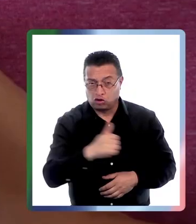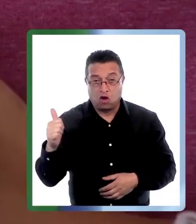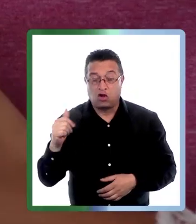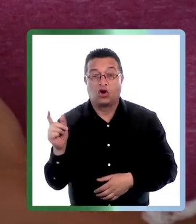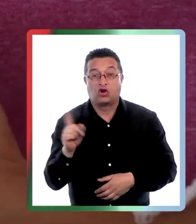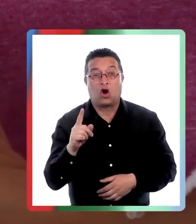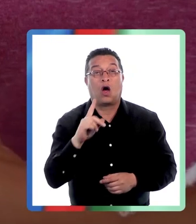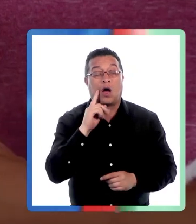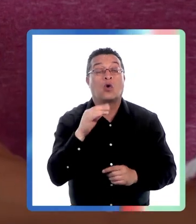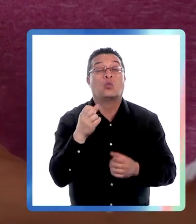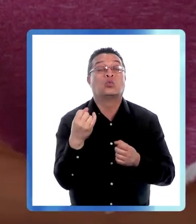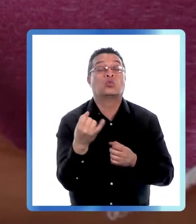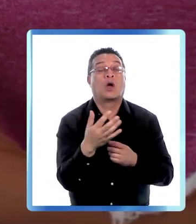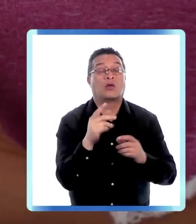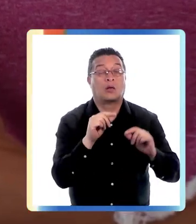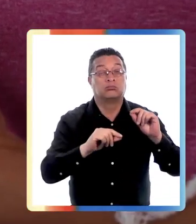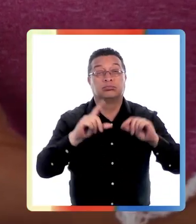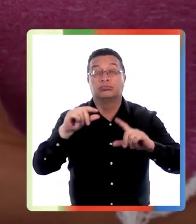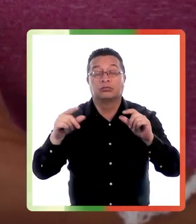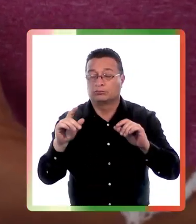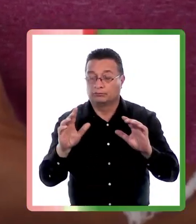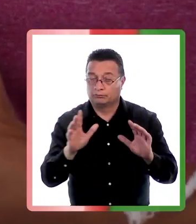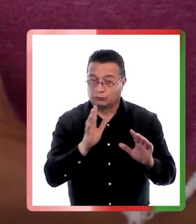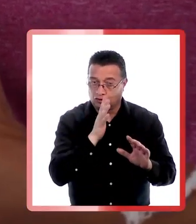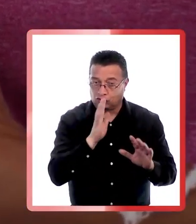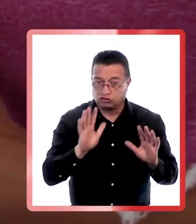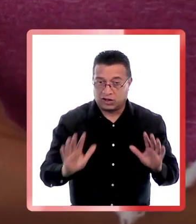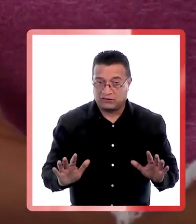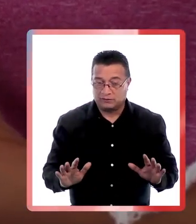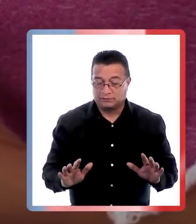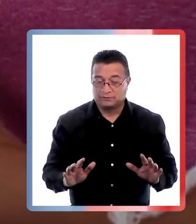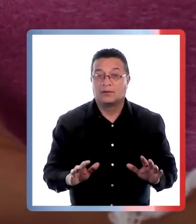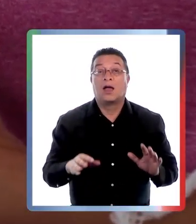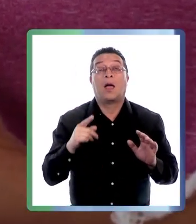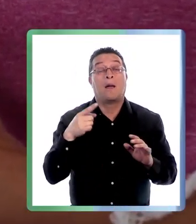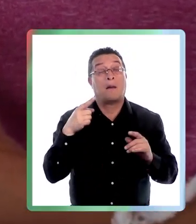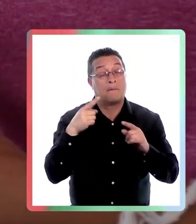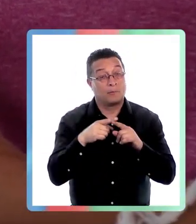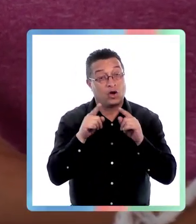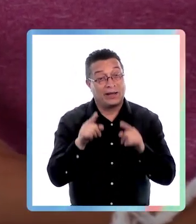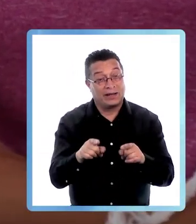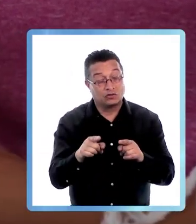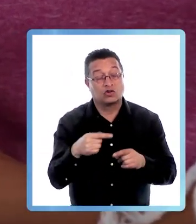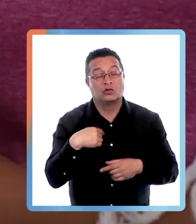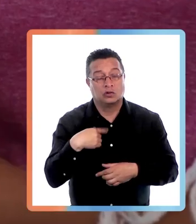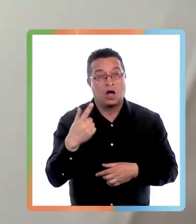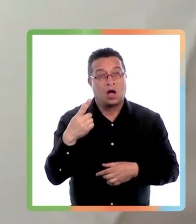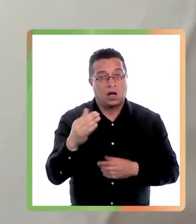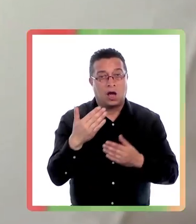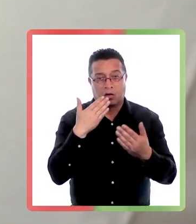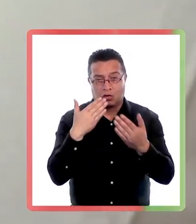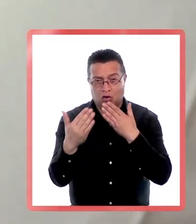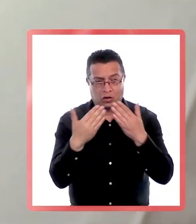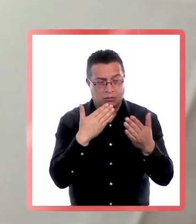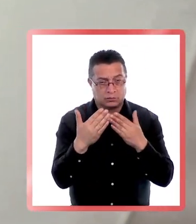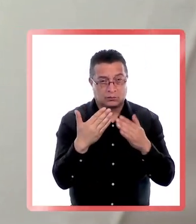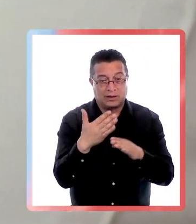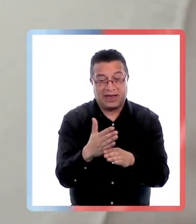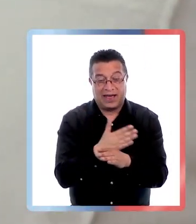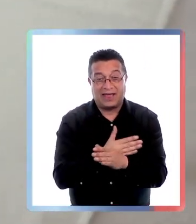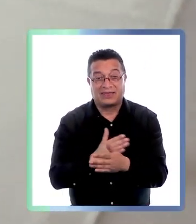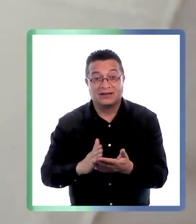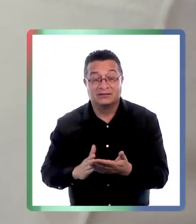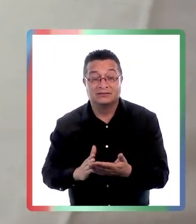qué paciente va a caer dentro del grupo más probable o menos probable. Y por lo tanto, una de las cosas que uno conversa antes